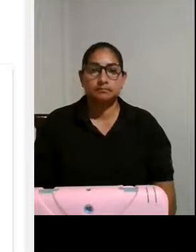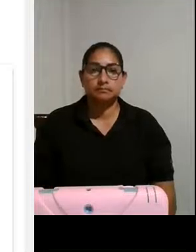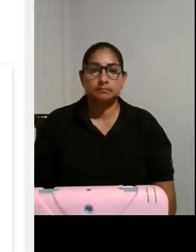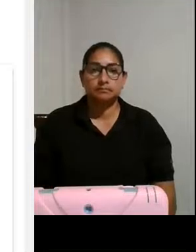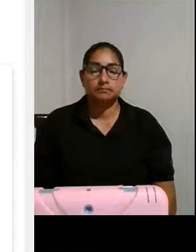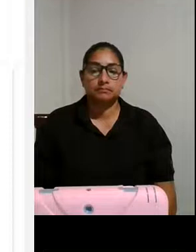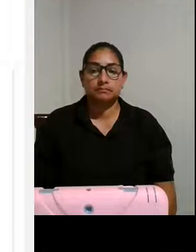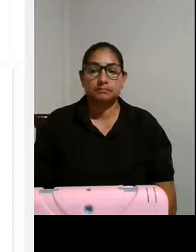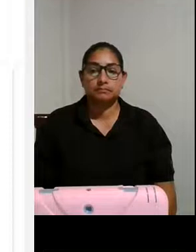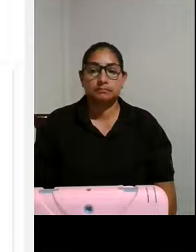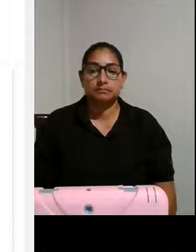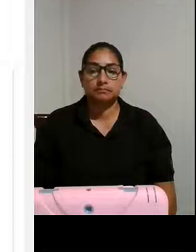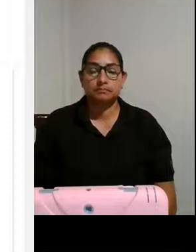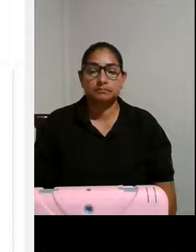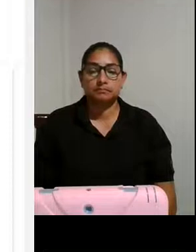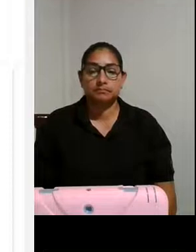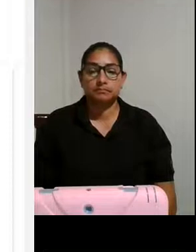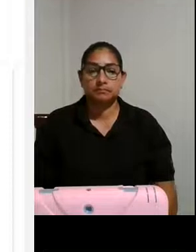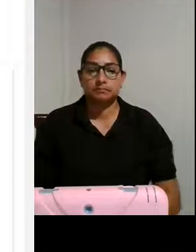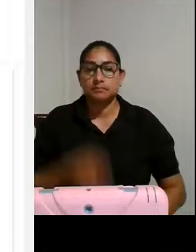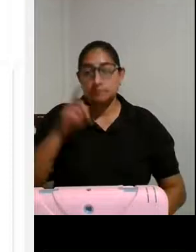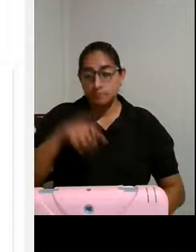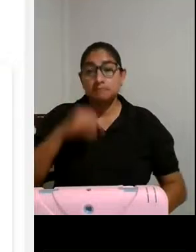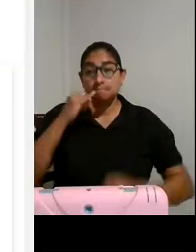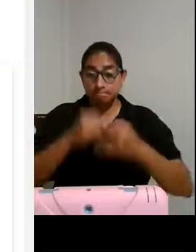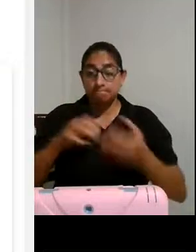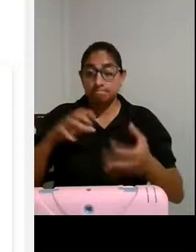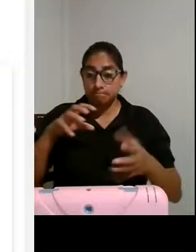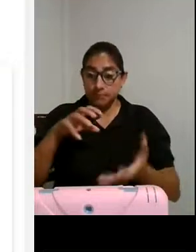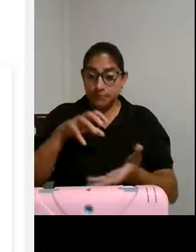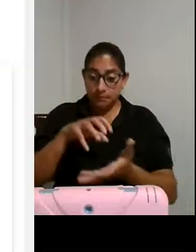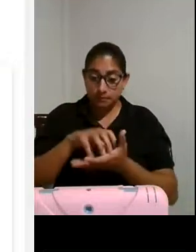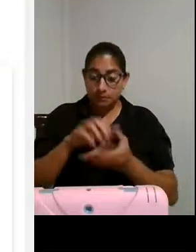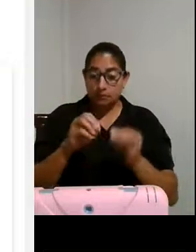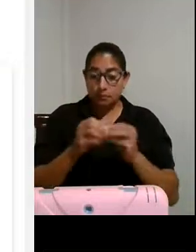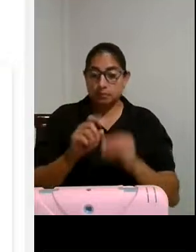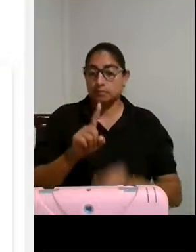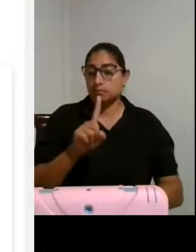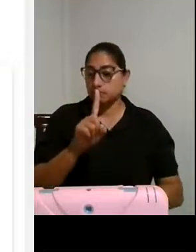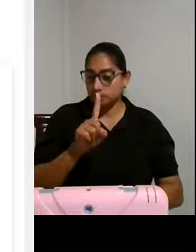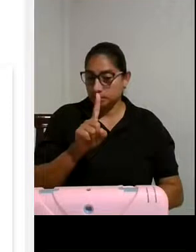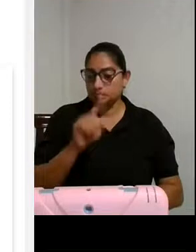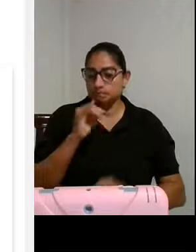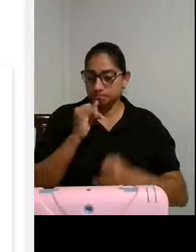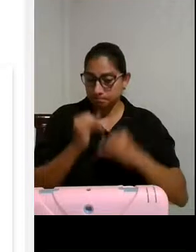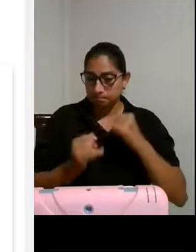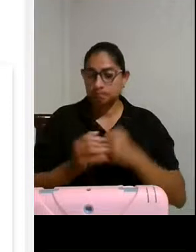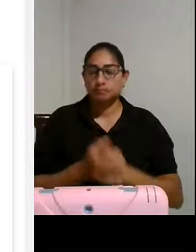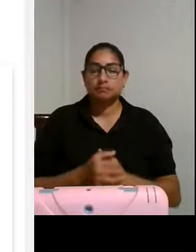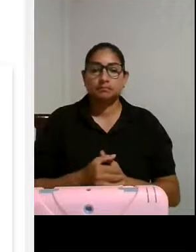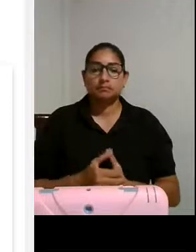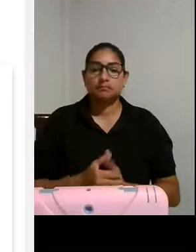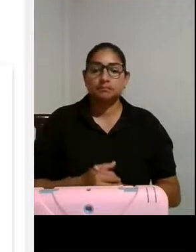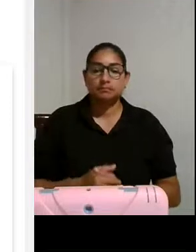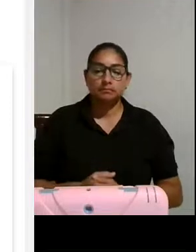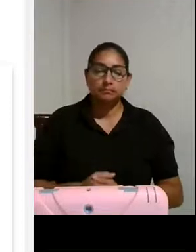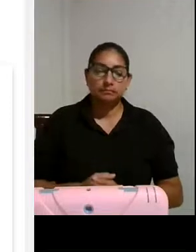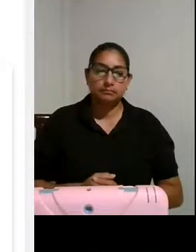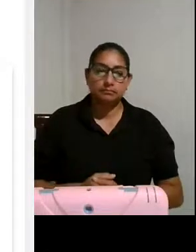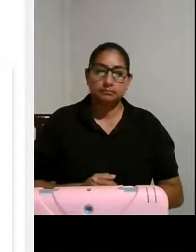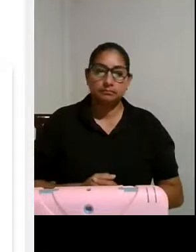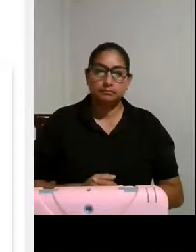terminamos lo que es el capítulo 1, ¿verdad? El capítulo 1, tal vez lo que lleva un poquito más de